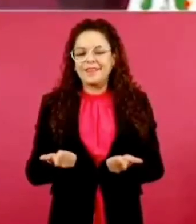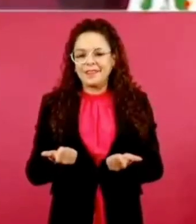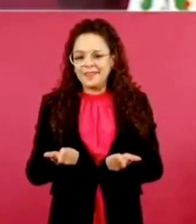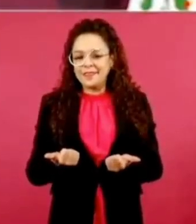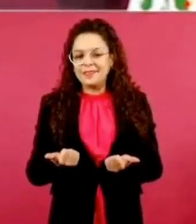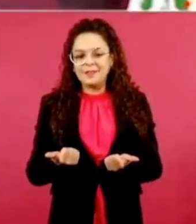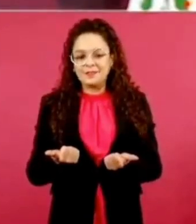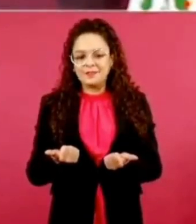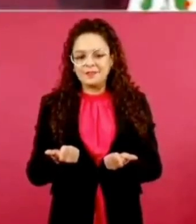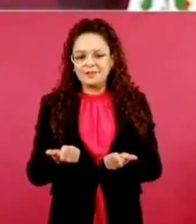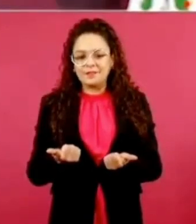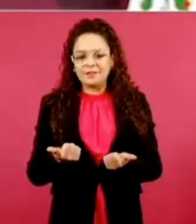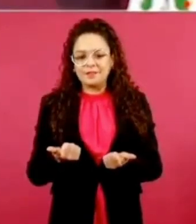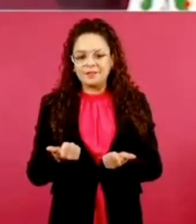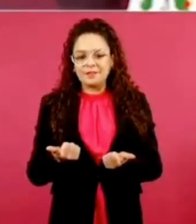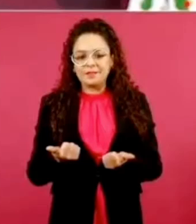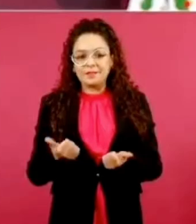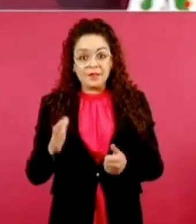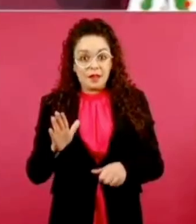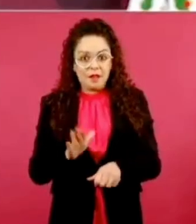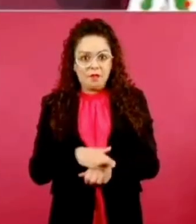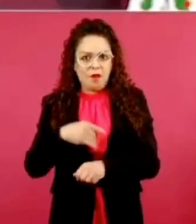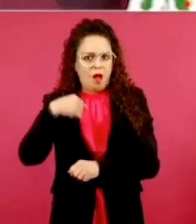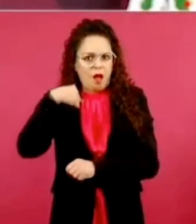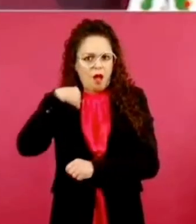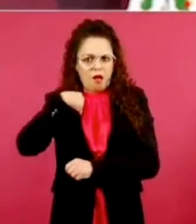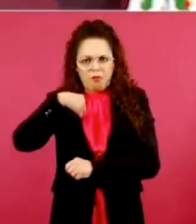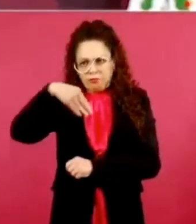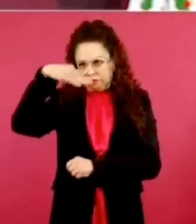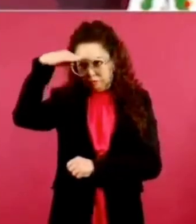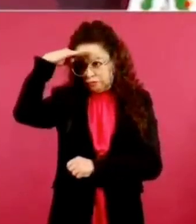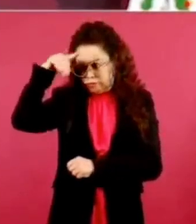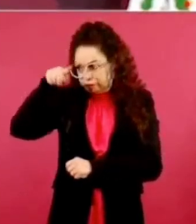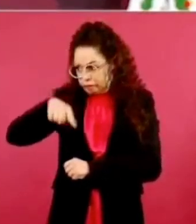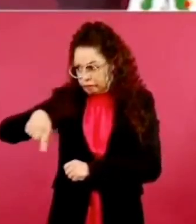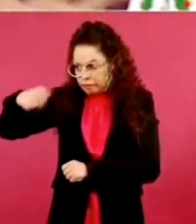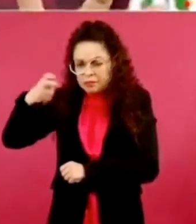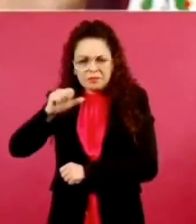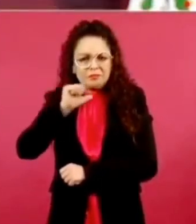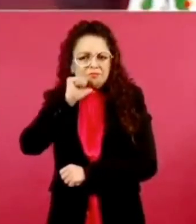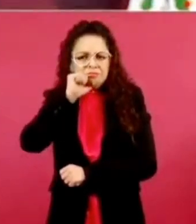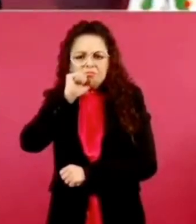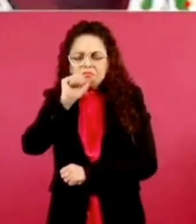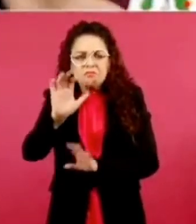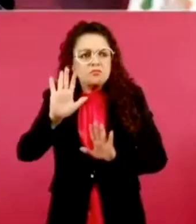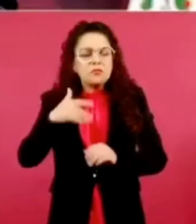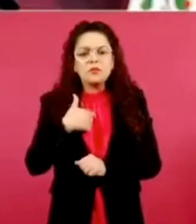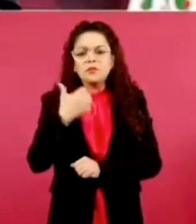de una mega farmacia, estos imaginan,